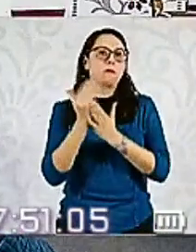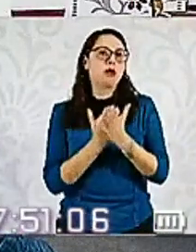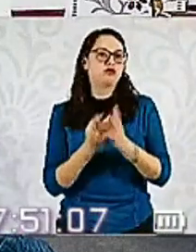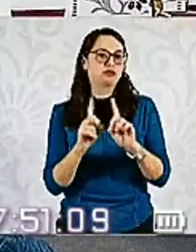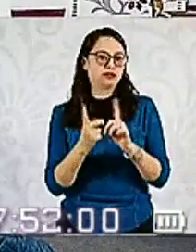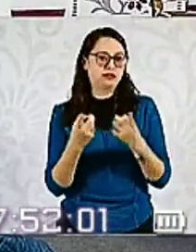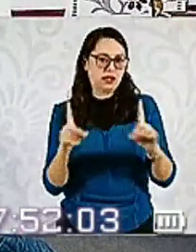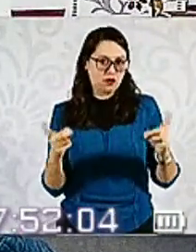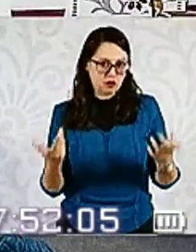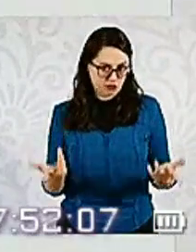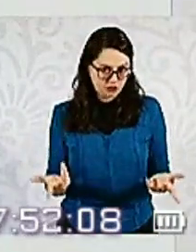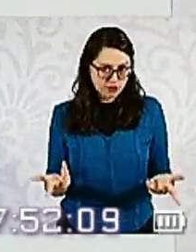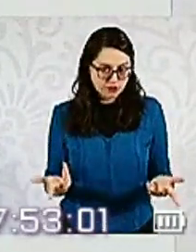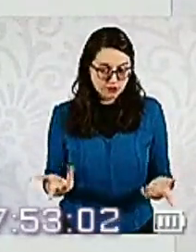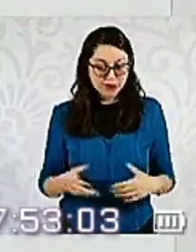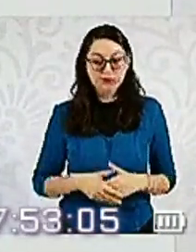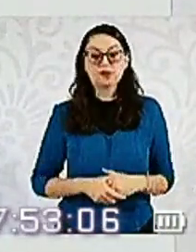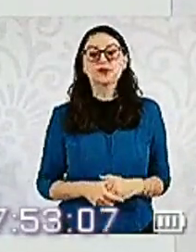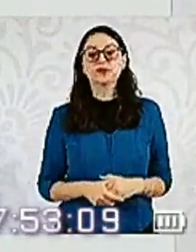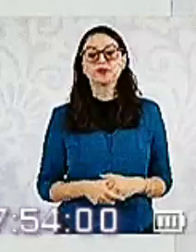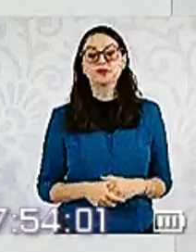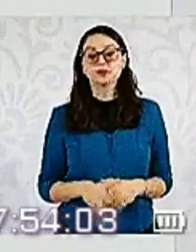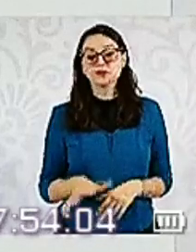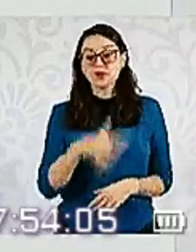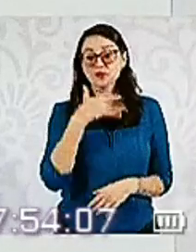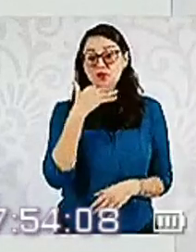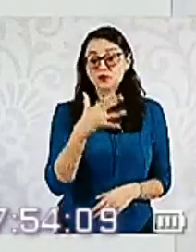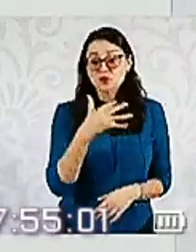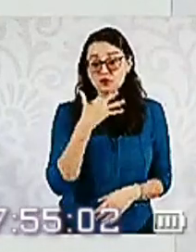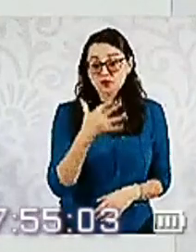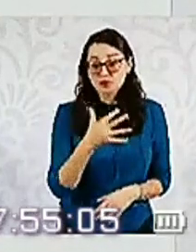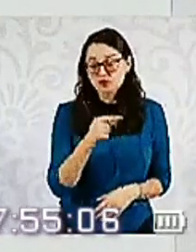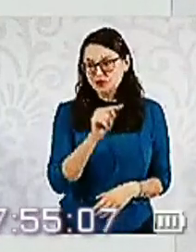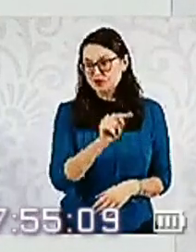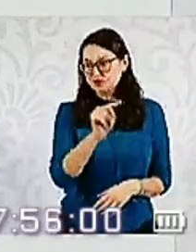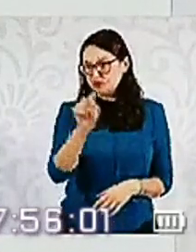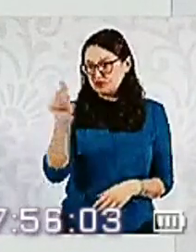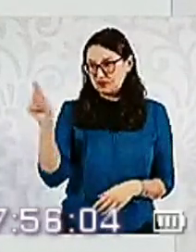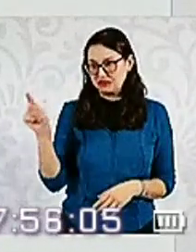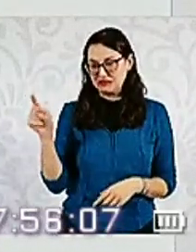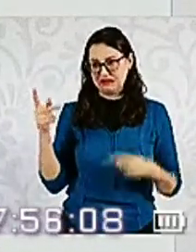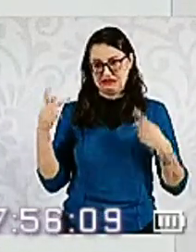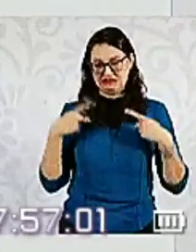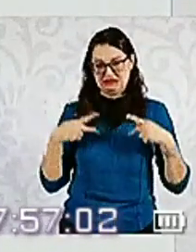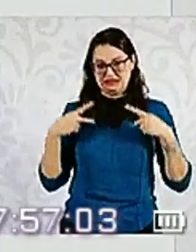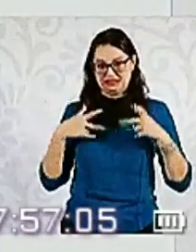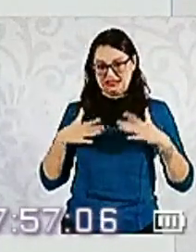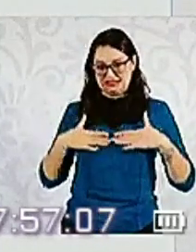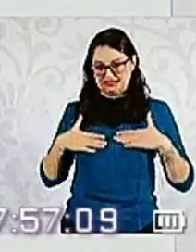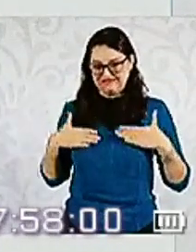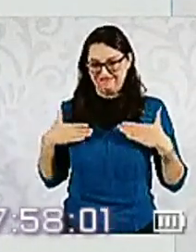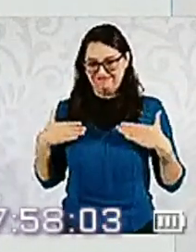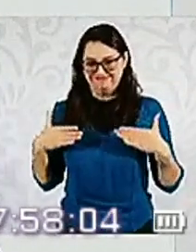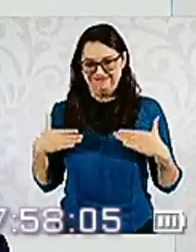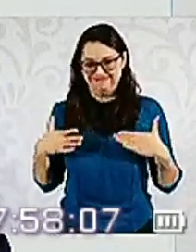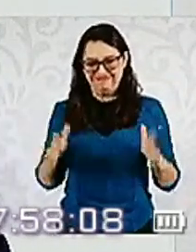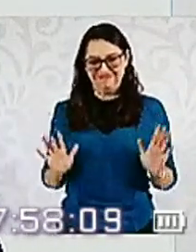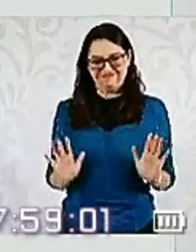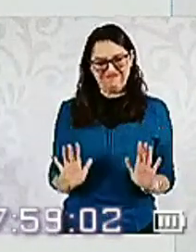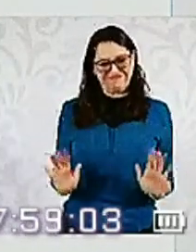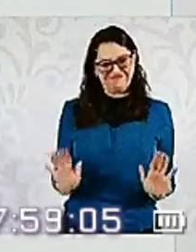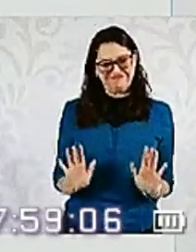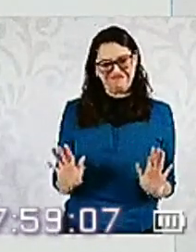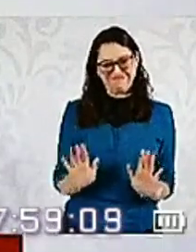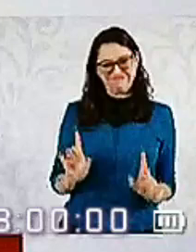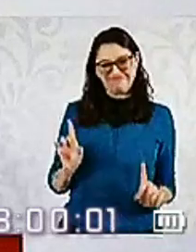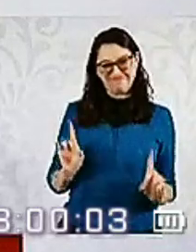país. También resta eficiencia y confianza en las instituciones. Si una persona está acostumbrada